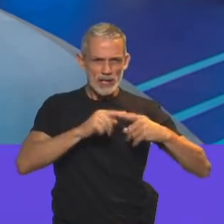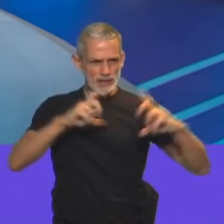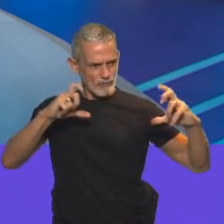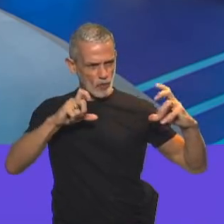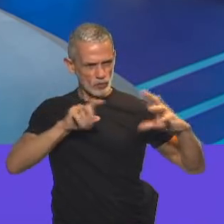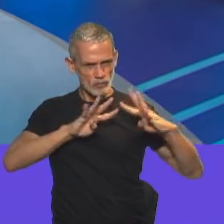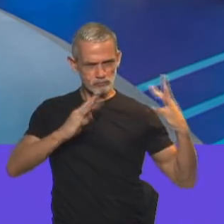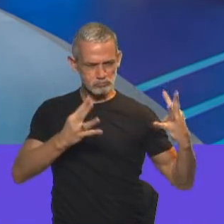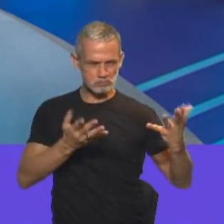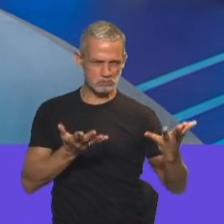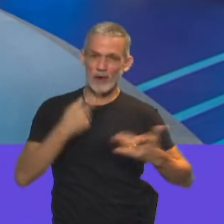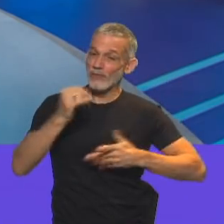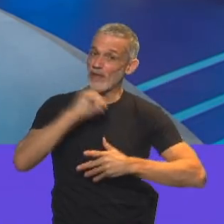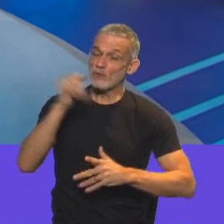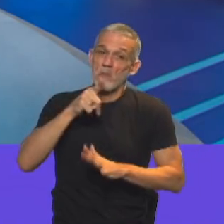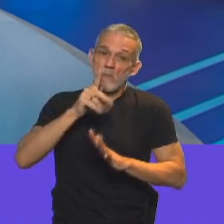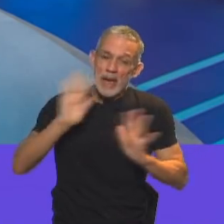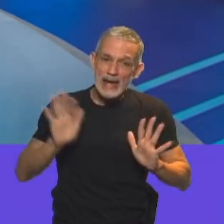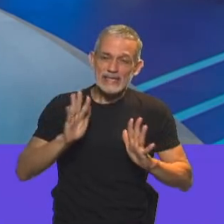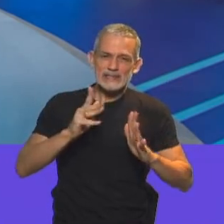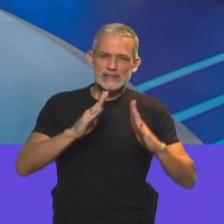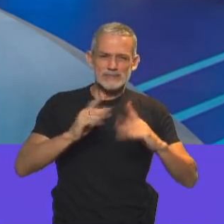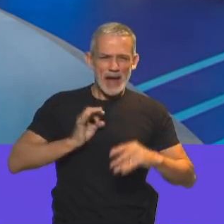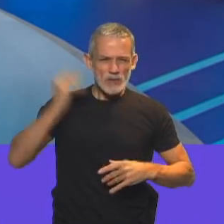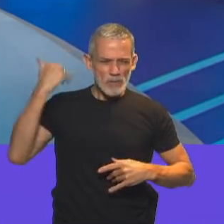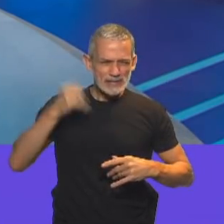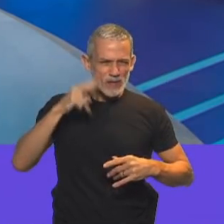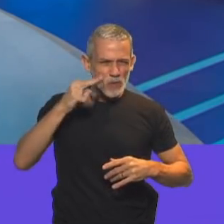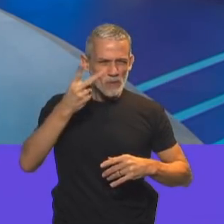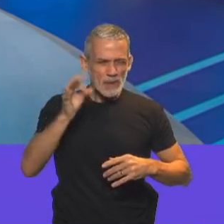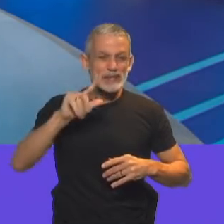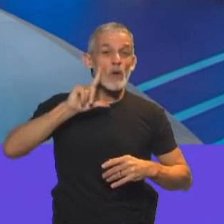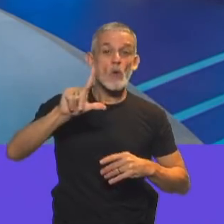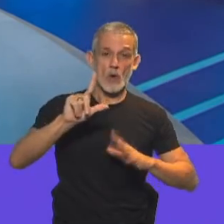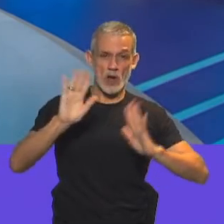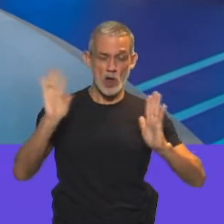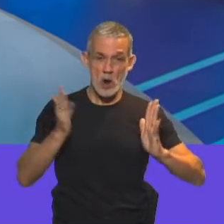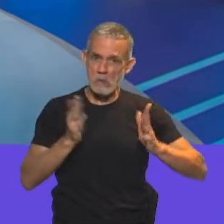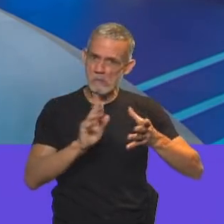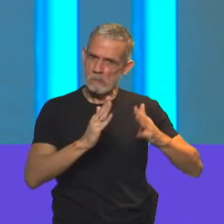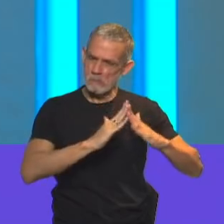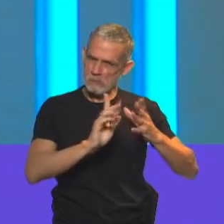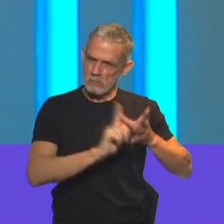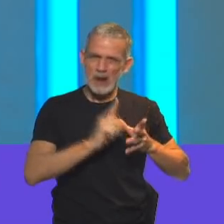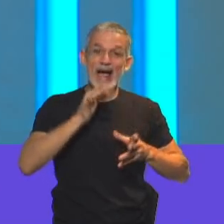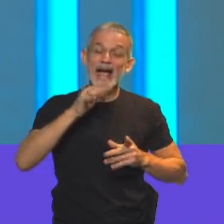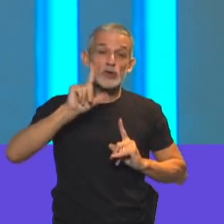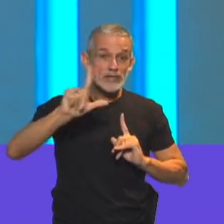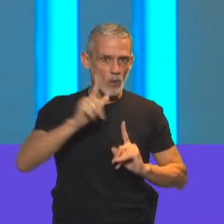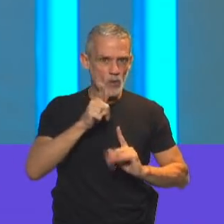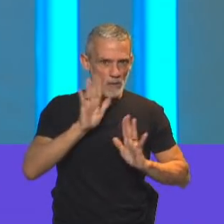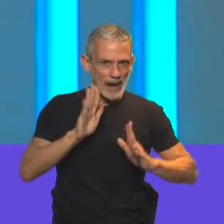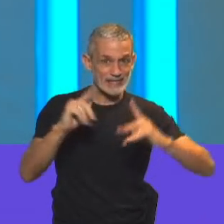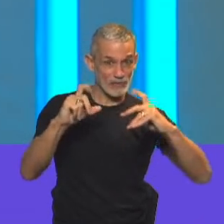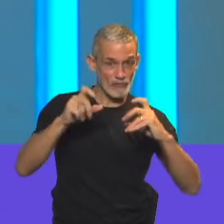denuncia se habría realizado en plena restricción en el mes de julio del año pasado exactamente el 14 de julio es lo